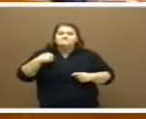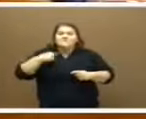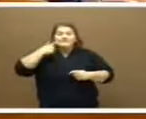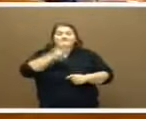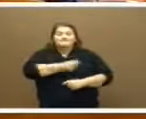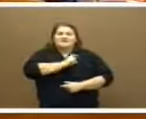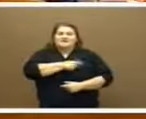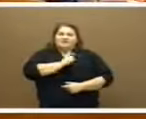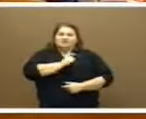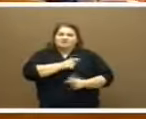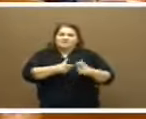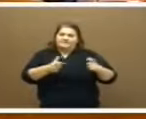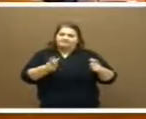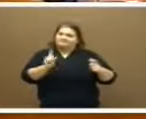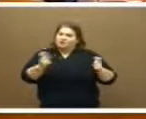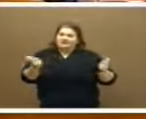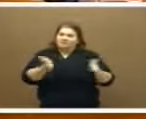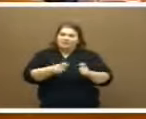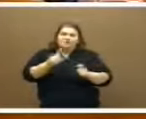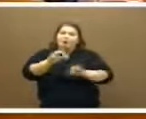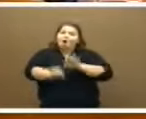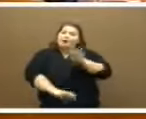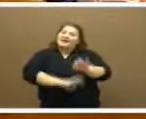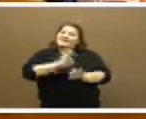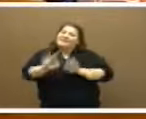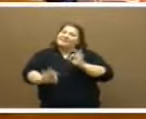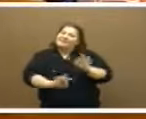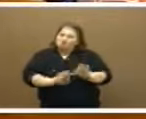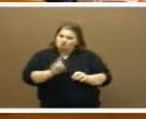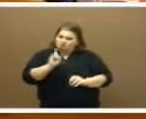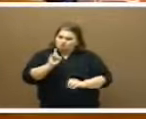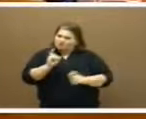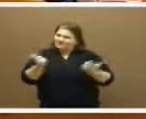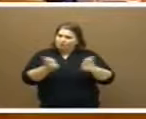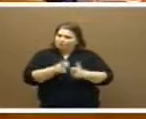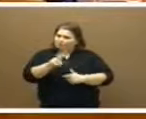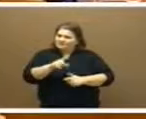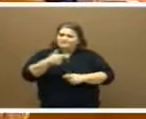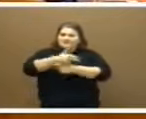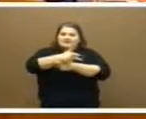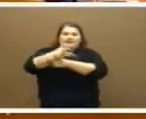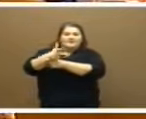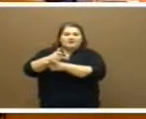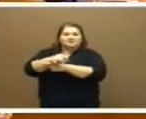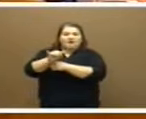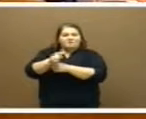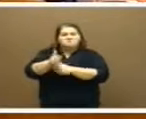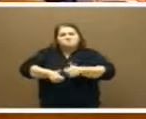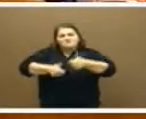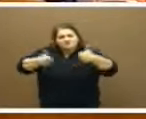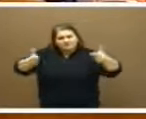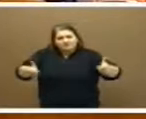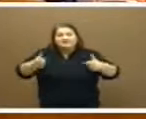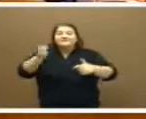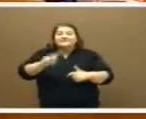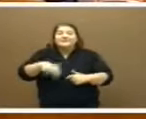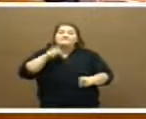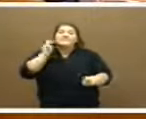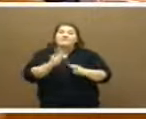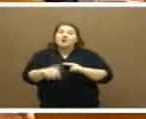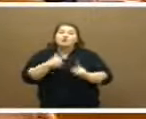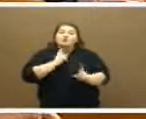de seguridad no es reducción, sino es una reorganización con un incremento importante de las cámaras de seguridad, revisión y actualización del plan de prevención